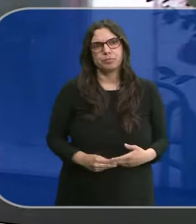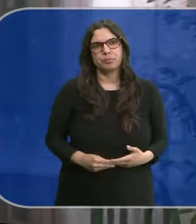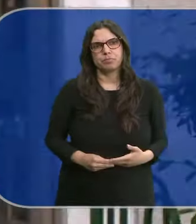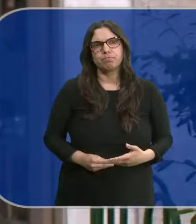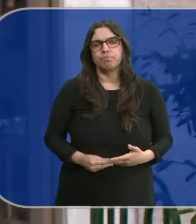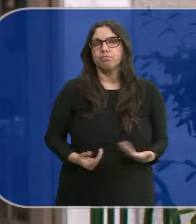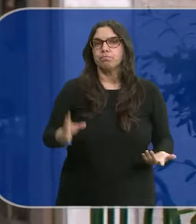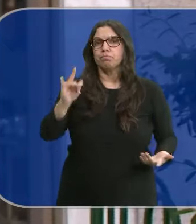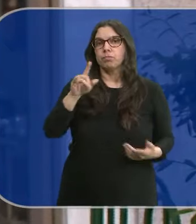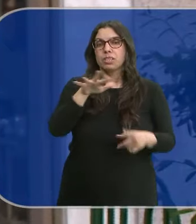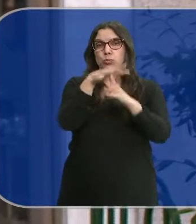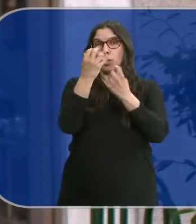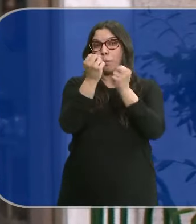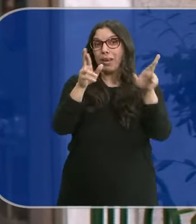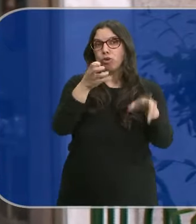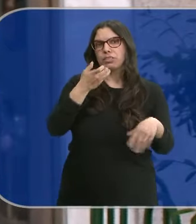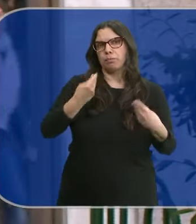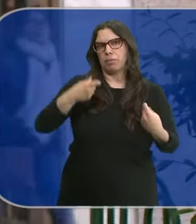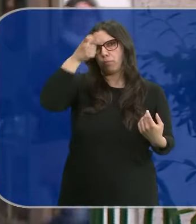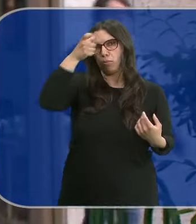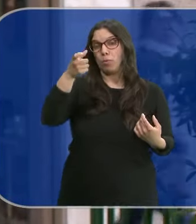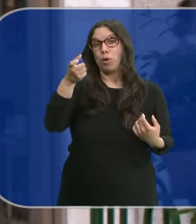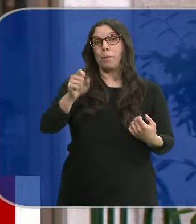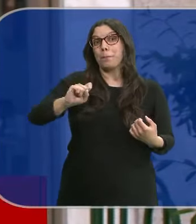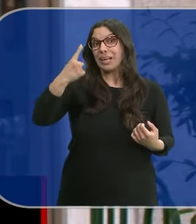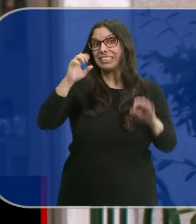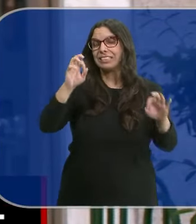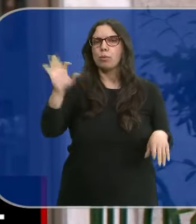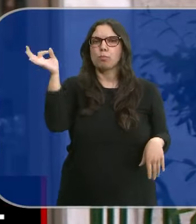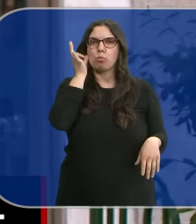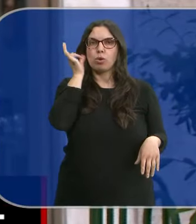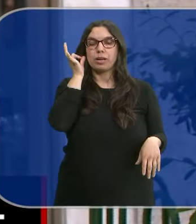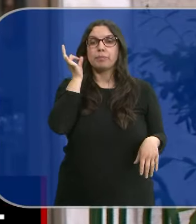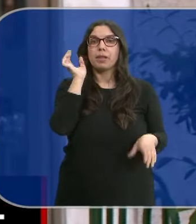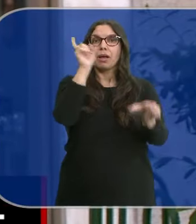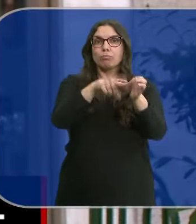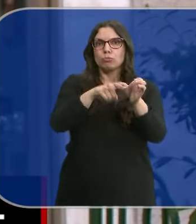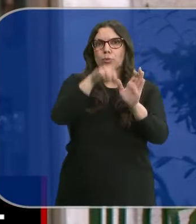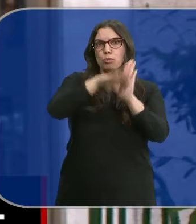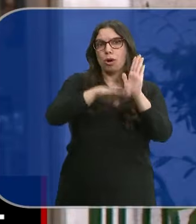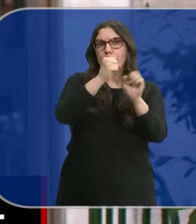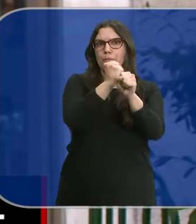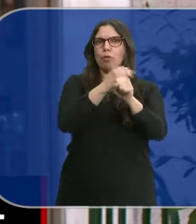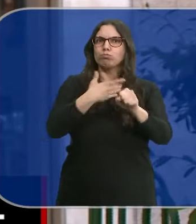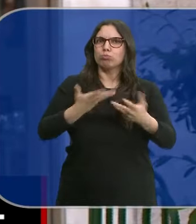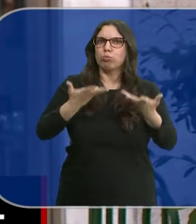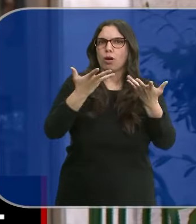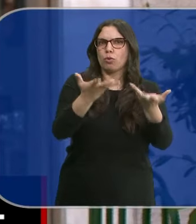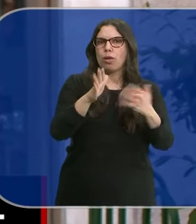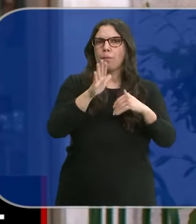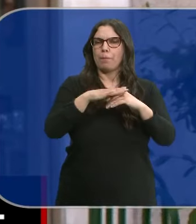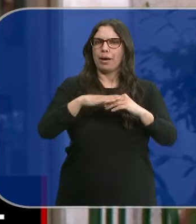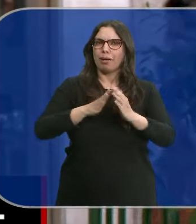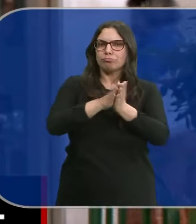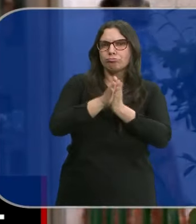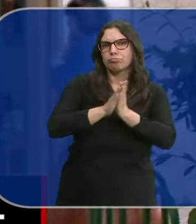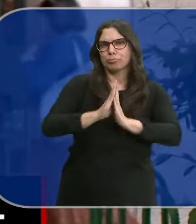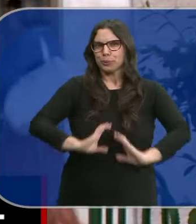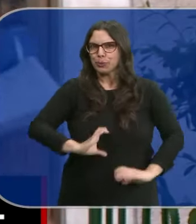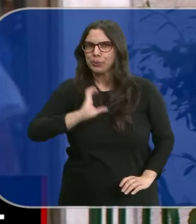Si la situación es peor en el medio rural y sobre todo en el caso de las mujeres... ...apuntarse a programas de empleo puede ayudar a elevar esa